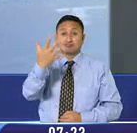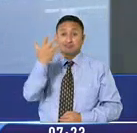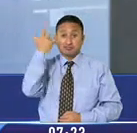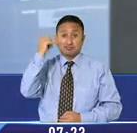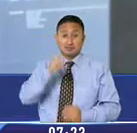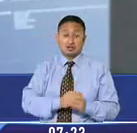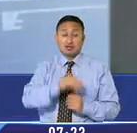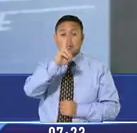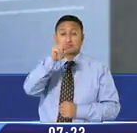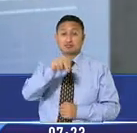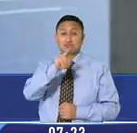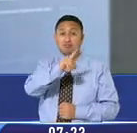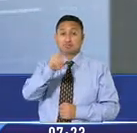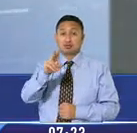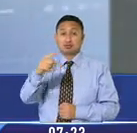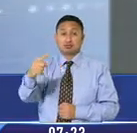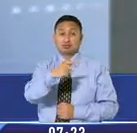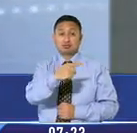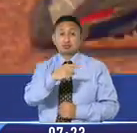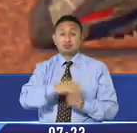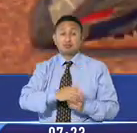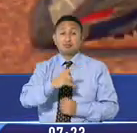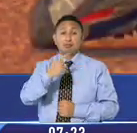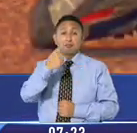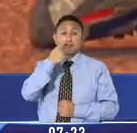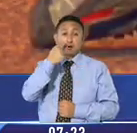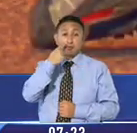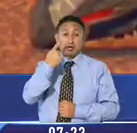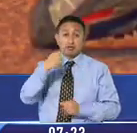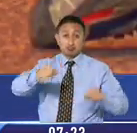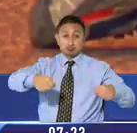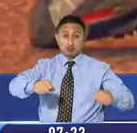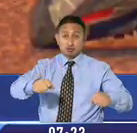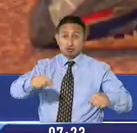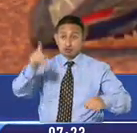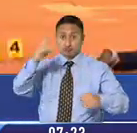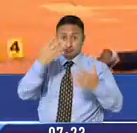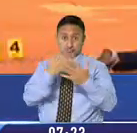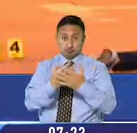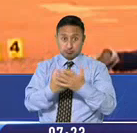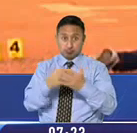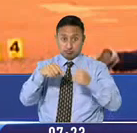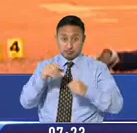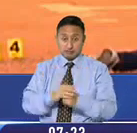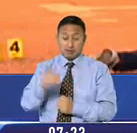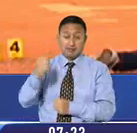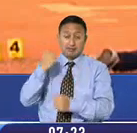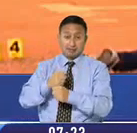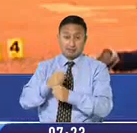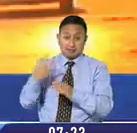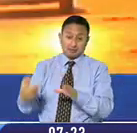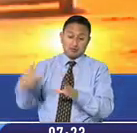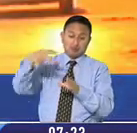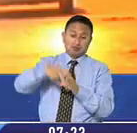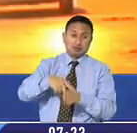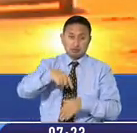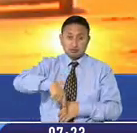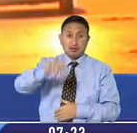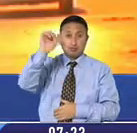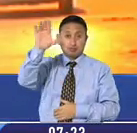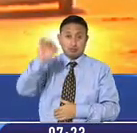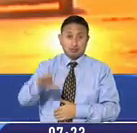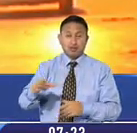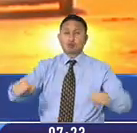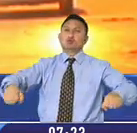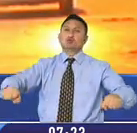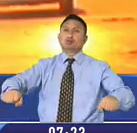2022 cuando a Cristian Llerena lo recogió su padre en moto a la salida de la penitenciaría donde laboraba. Se detuvieron en un semáforo